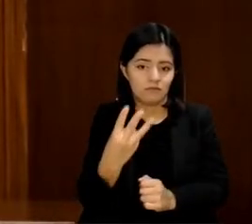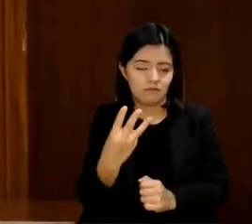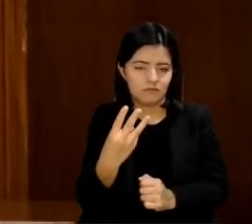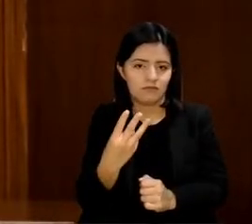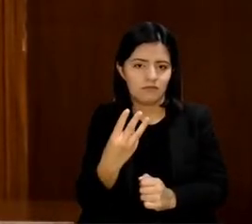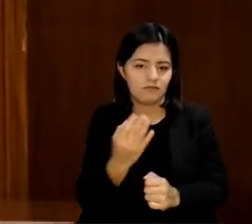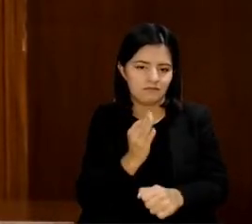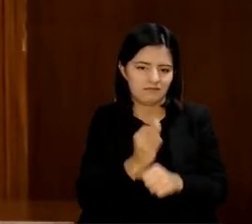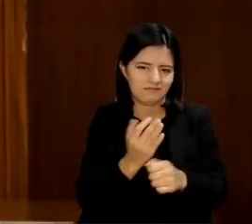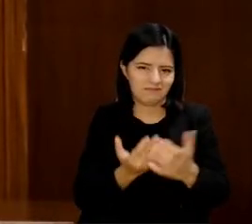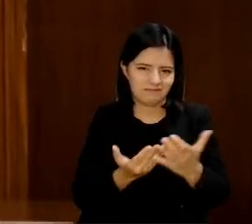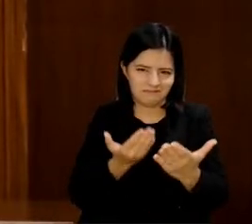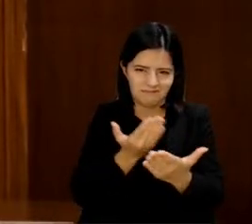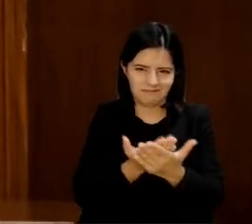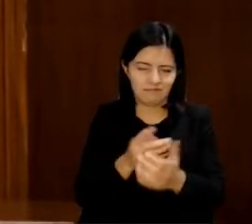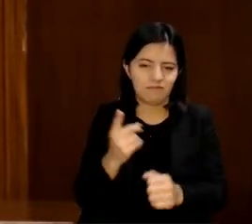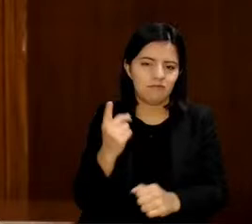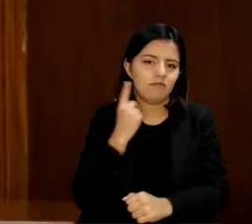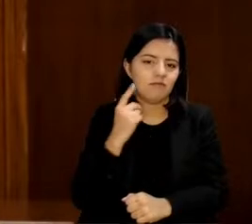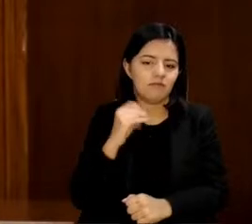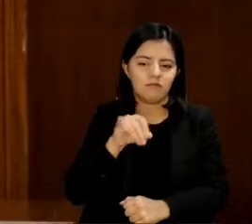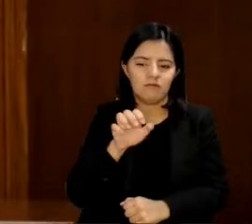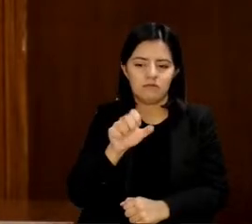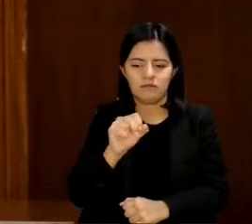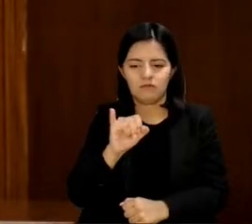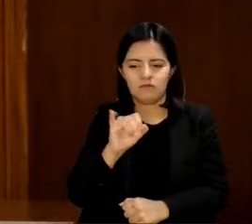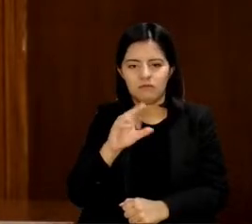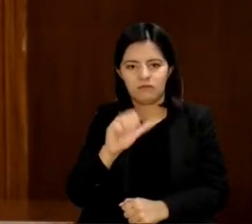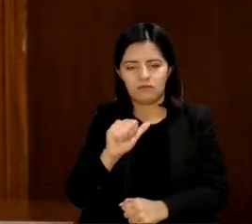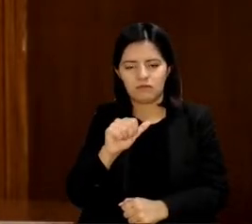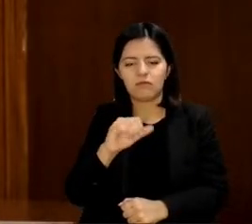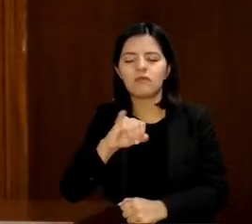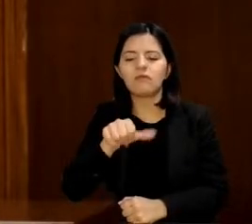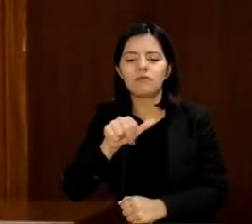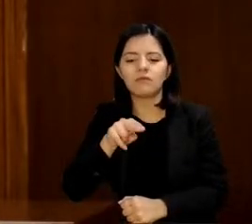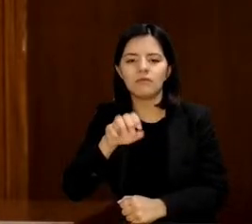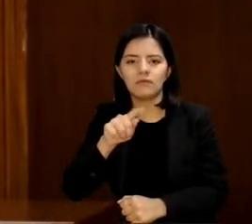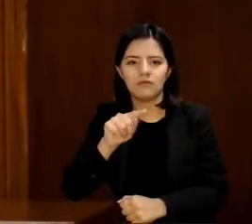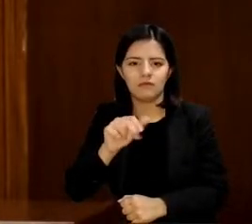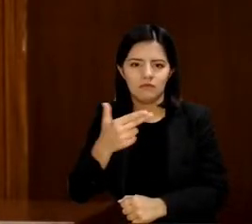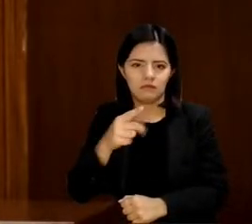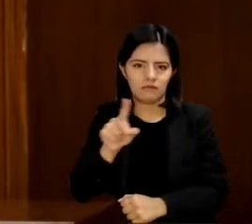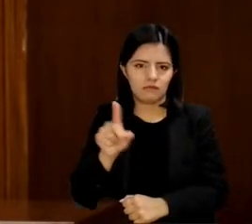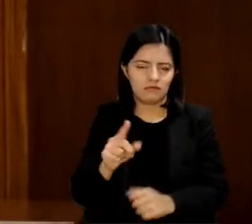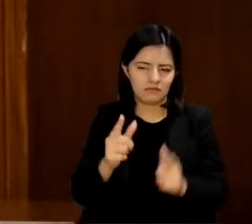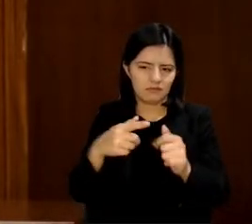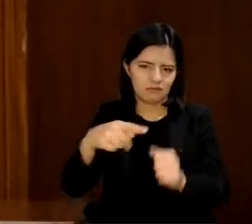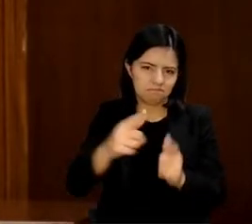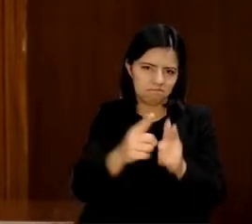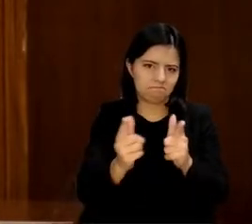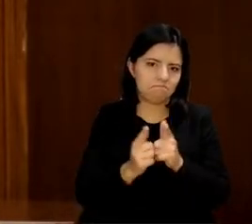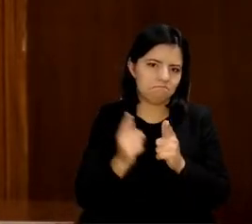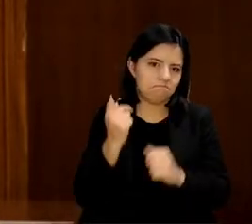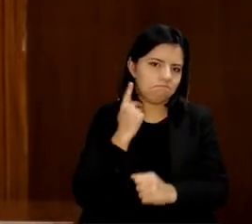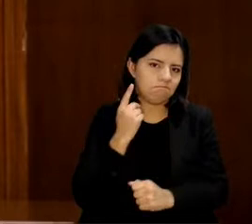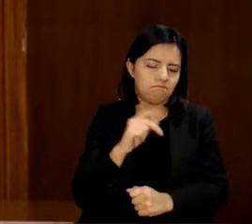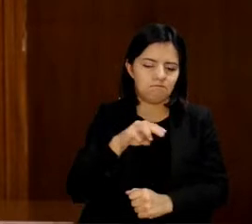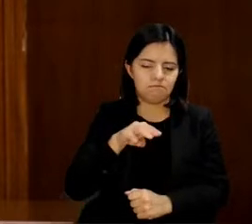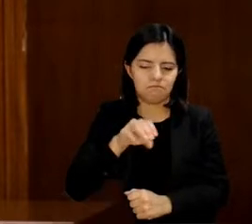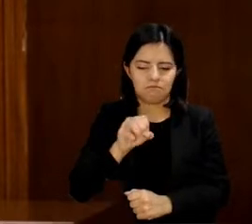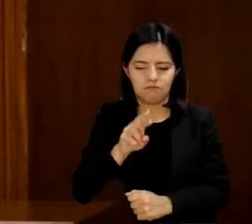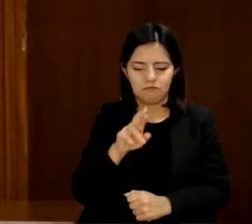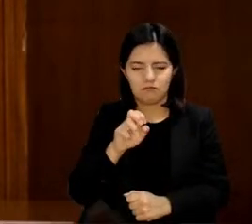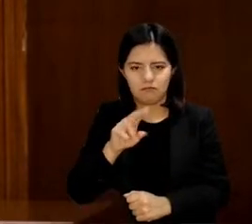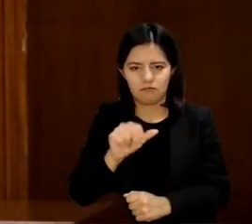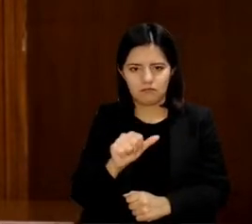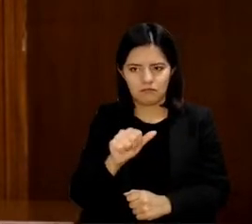iniciativa formulada por la diputada Jessica Janet Rojas Hernández en nombre del Grupo Parlamentario de Morena propone adecuaciones con la finalidad